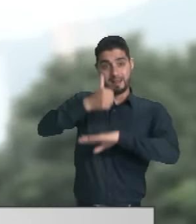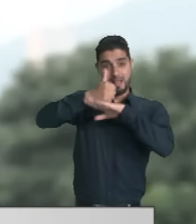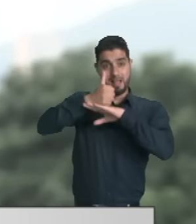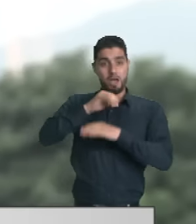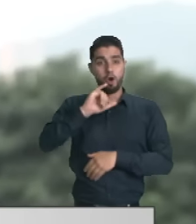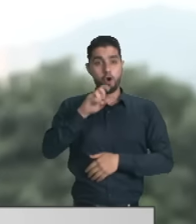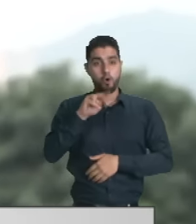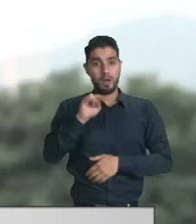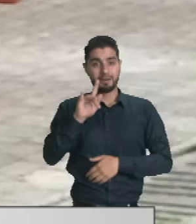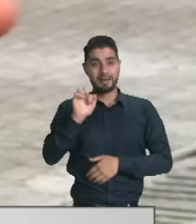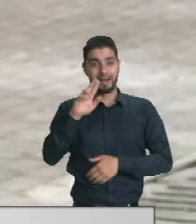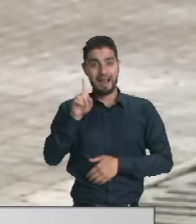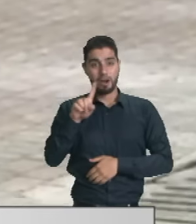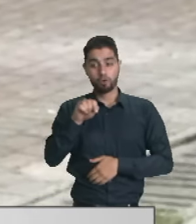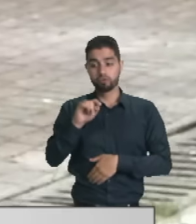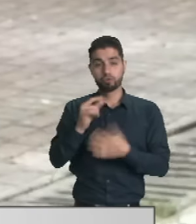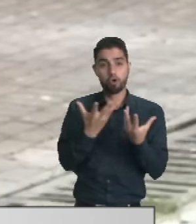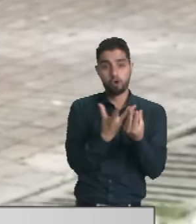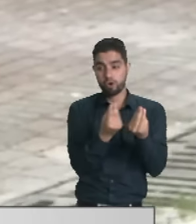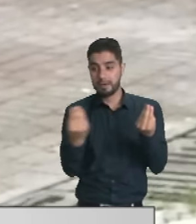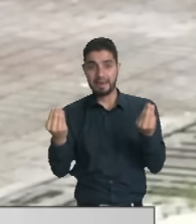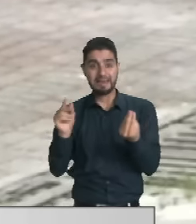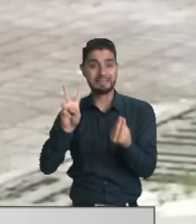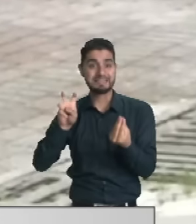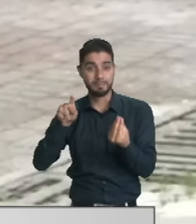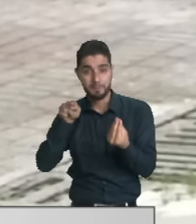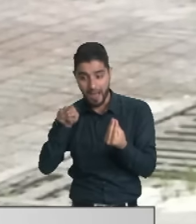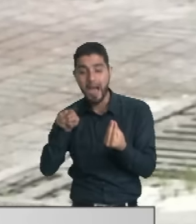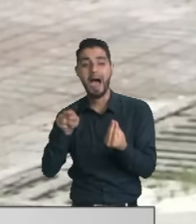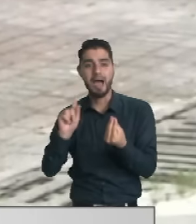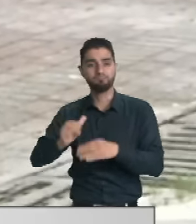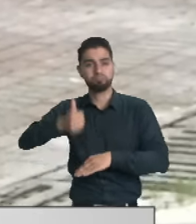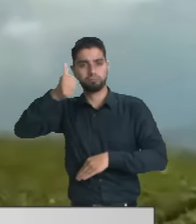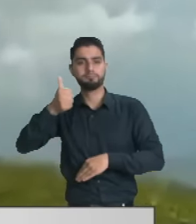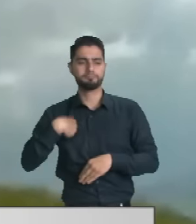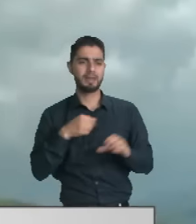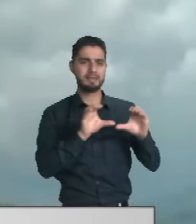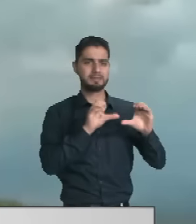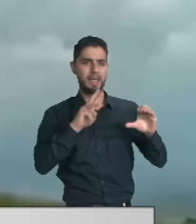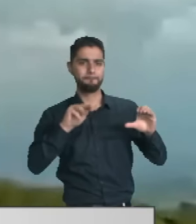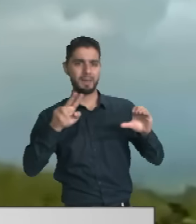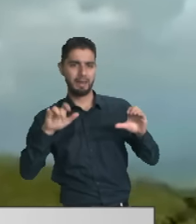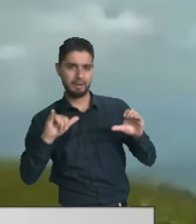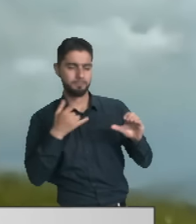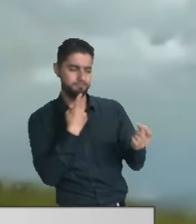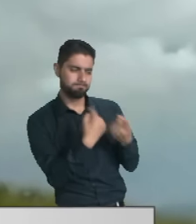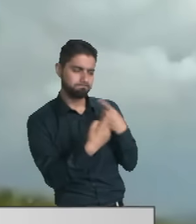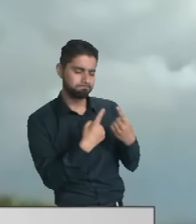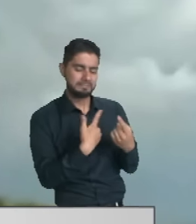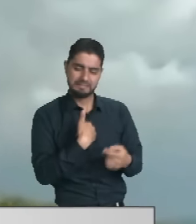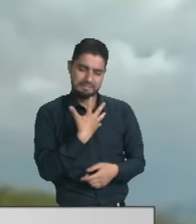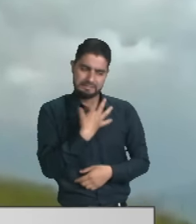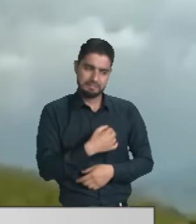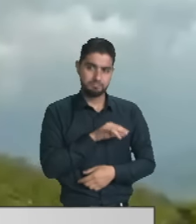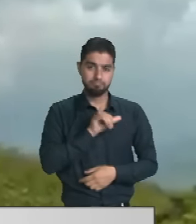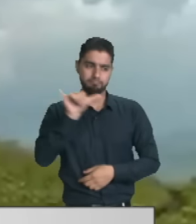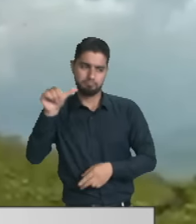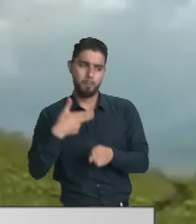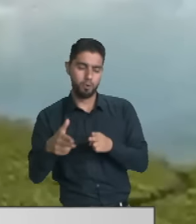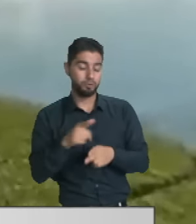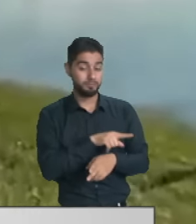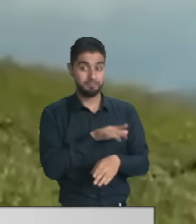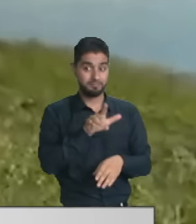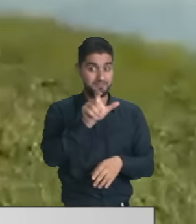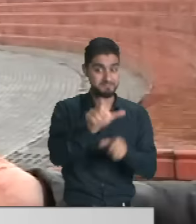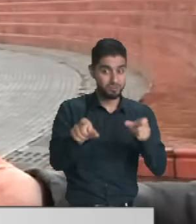de la séptima división, habló con Noticentro 1 CMI antes de viajar al terreno y condenó el ataque. Una violación